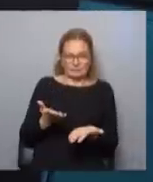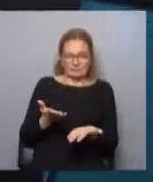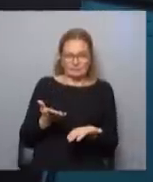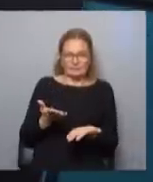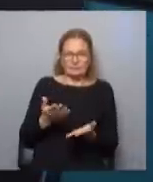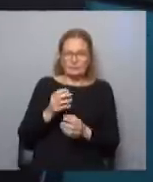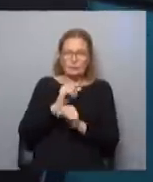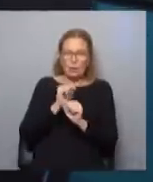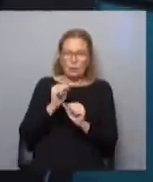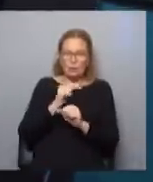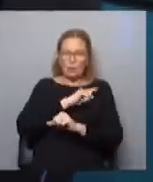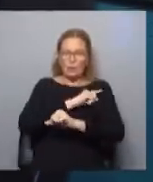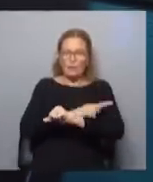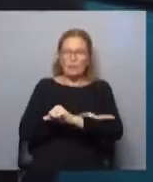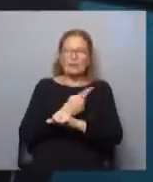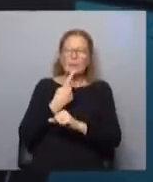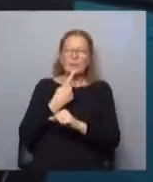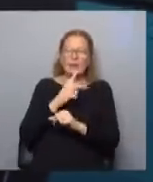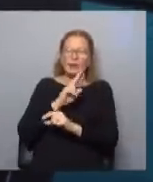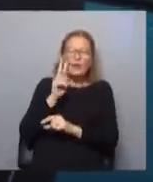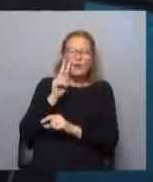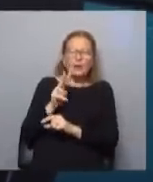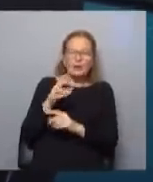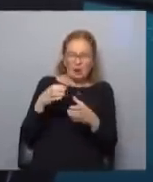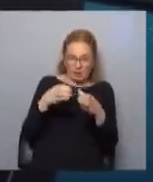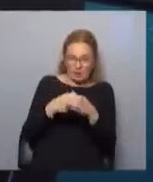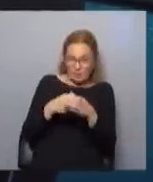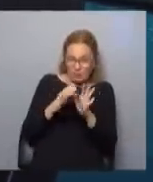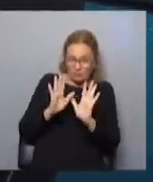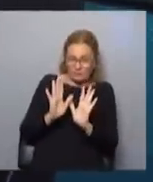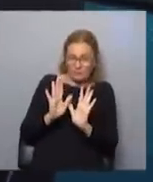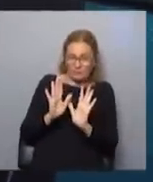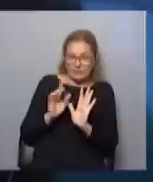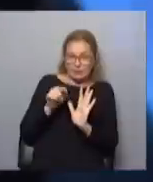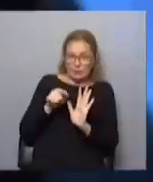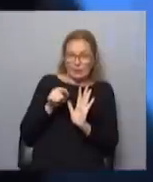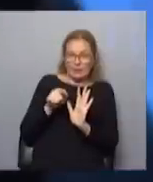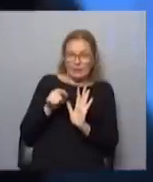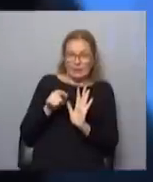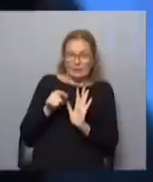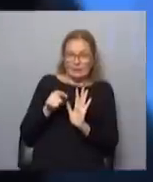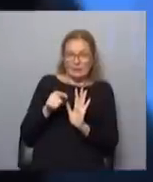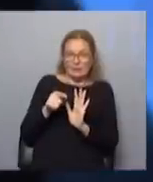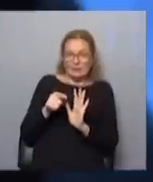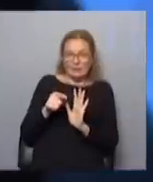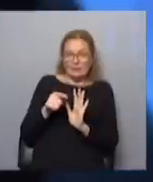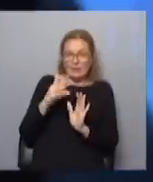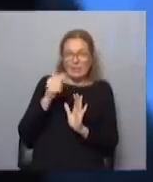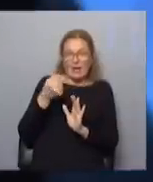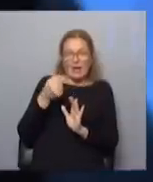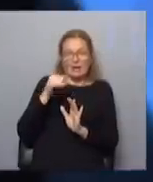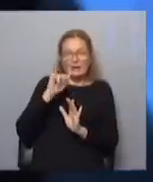no podemos como fuerza política no visualizar lo que fue el equipo y lo que es el caso de danilo